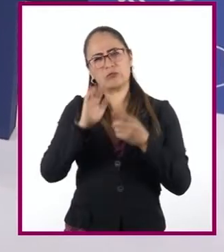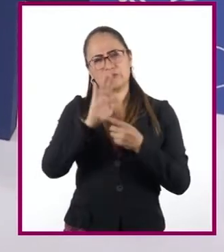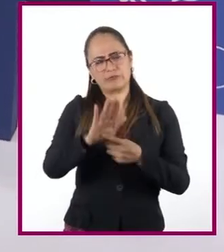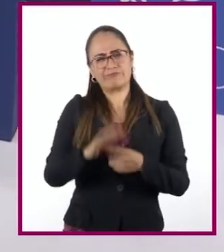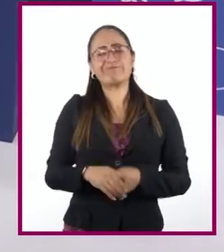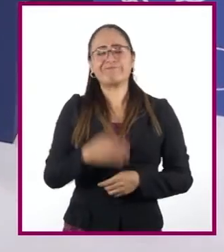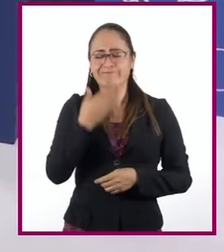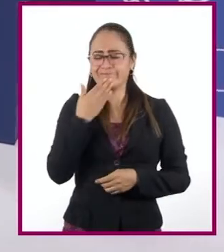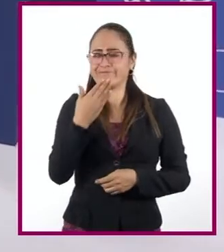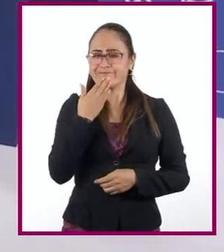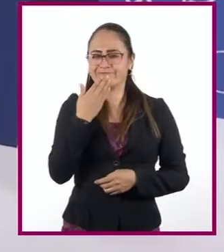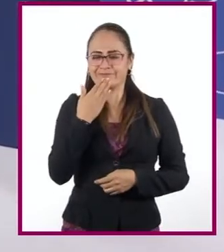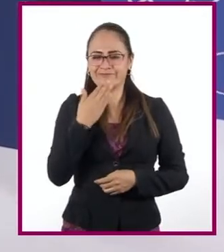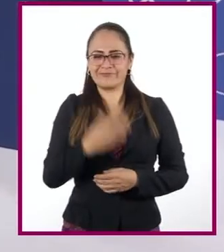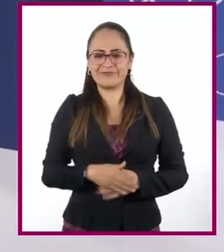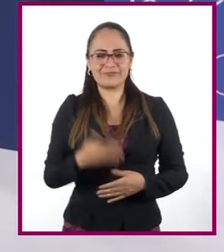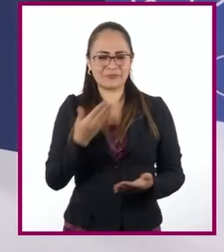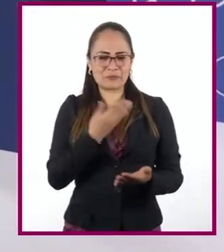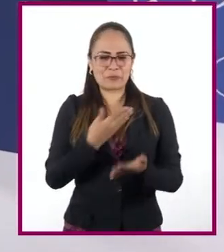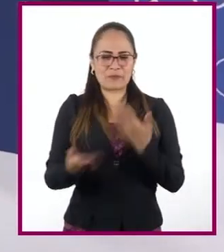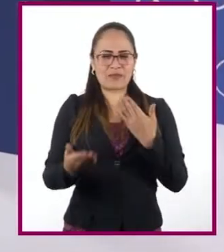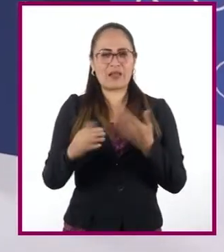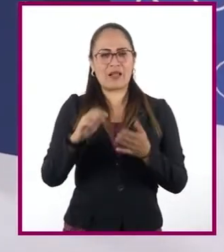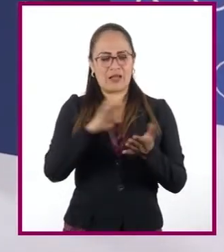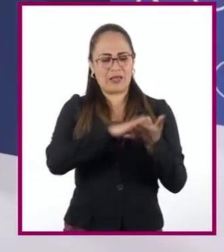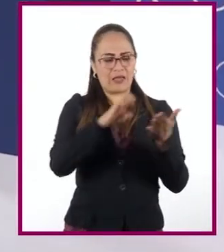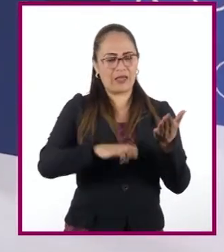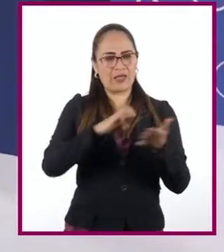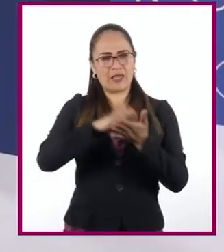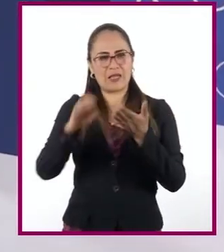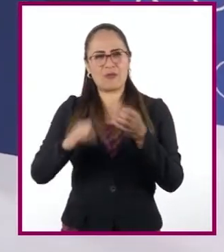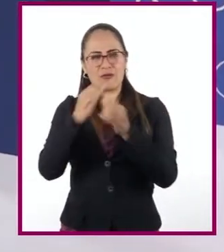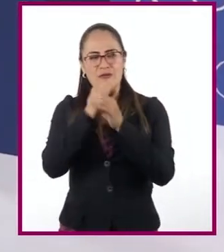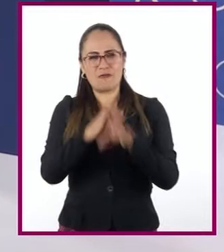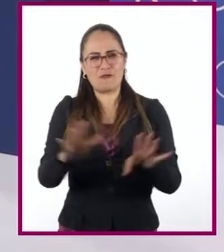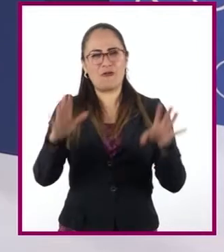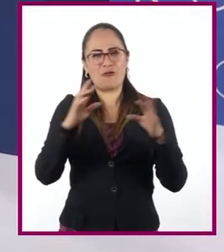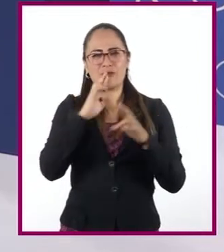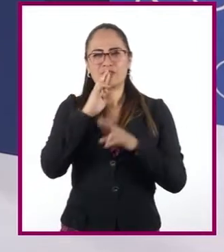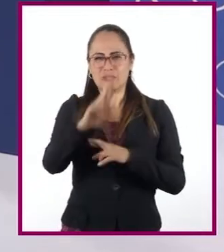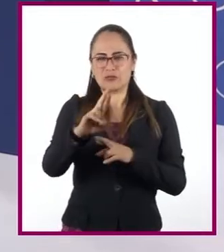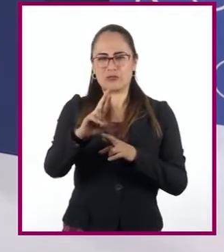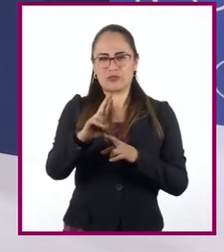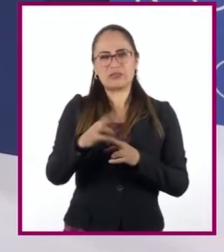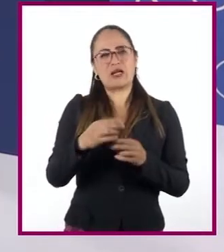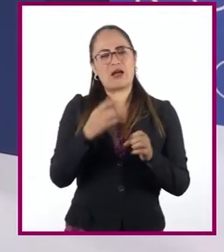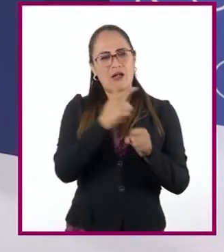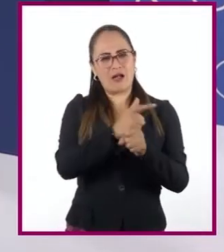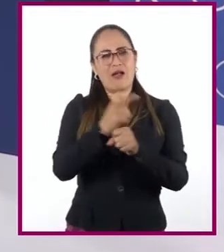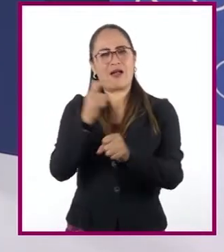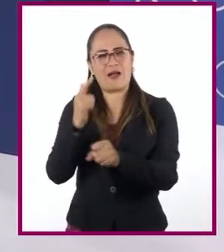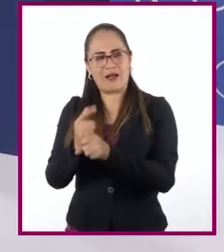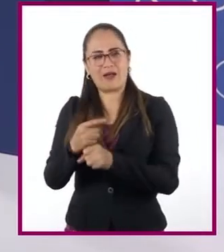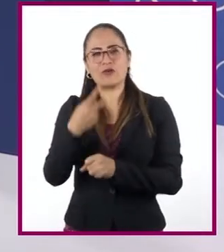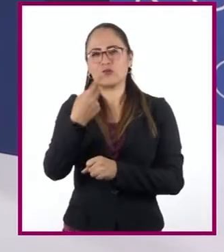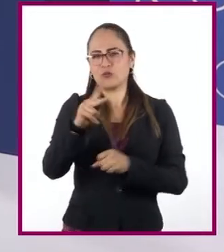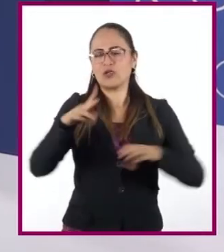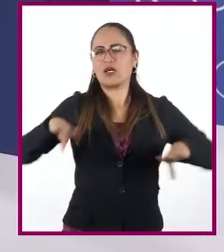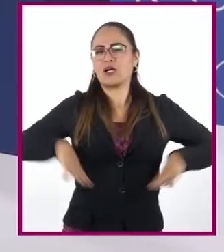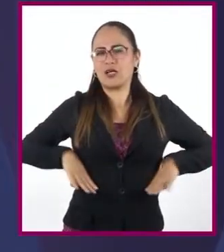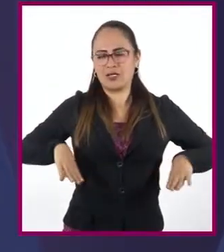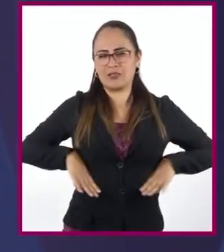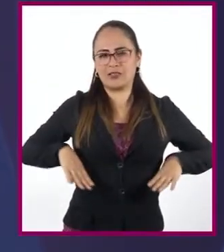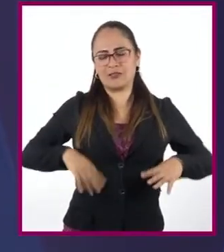Muy bien, ahora que ya han visto 2 ejemplos de informe de resultados, es momento de identificar sus